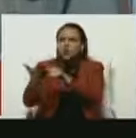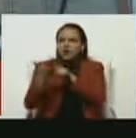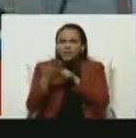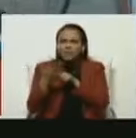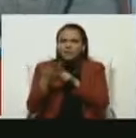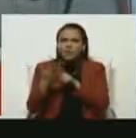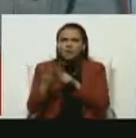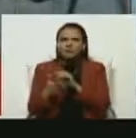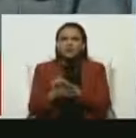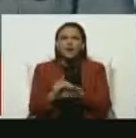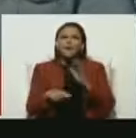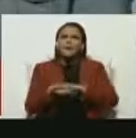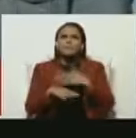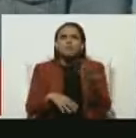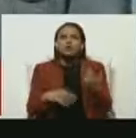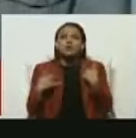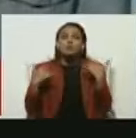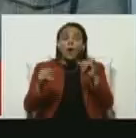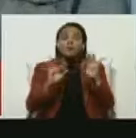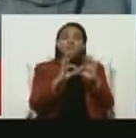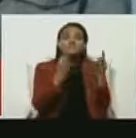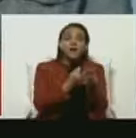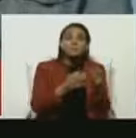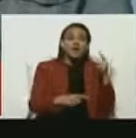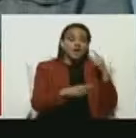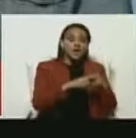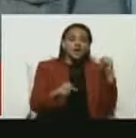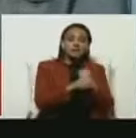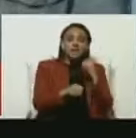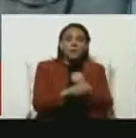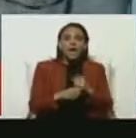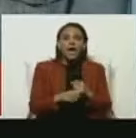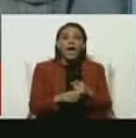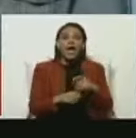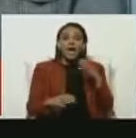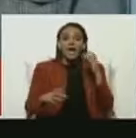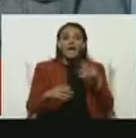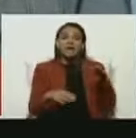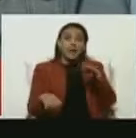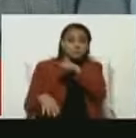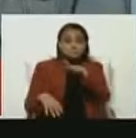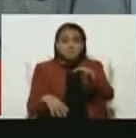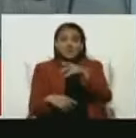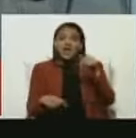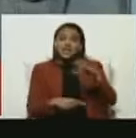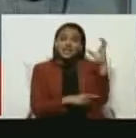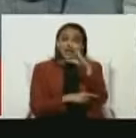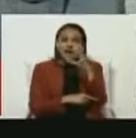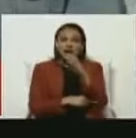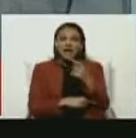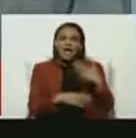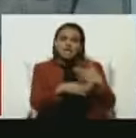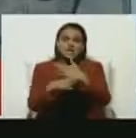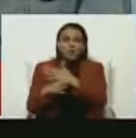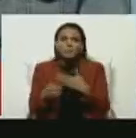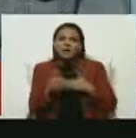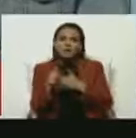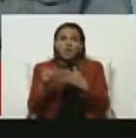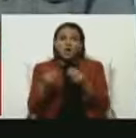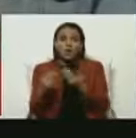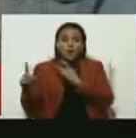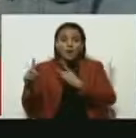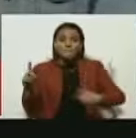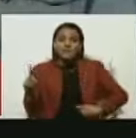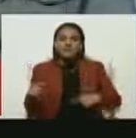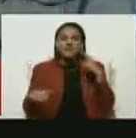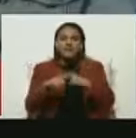atención, porque tengo familiares que trabajaron en el Metro de Caracas y compartieron ese liderazgo que representó nuestro presidente